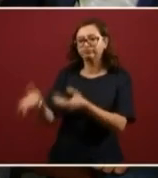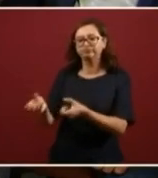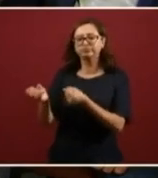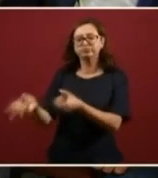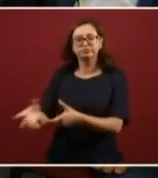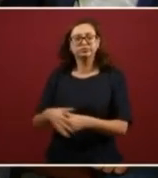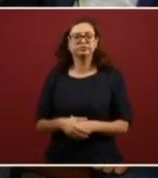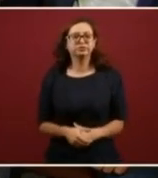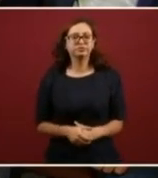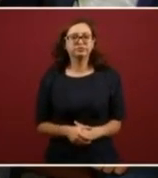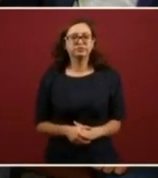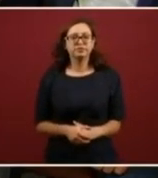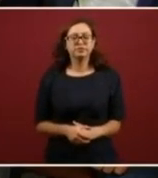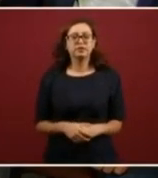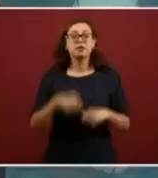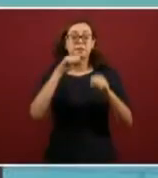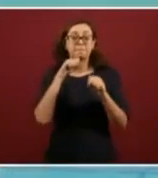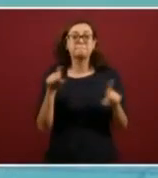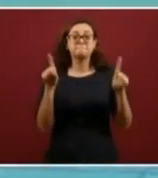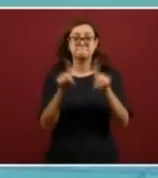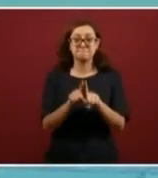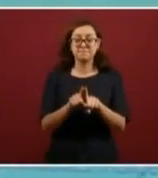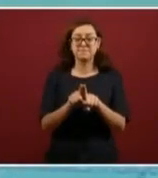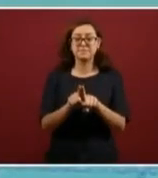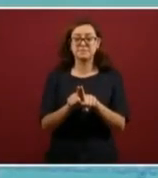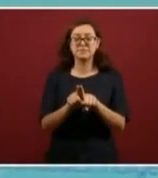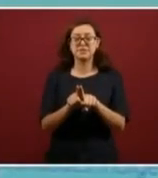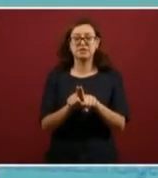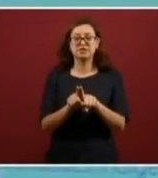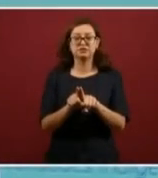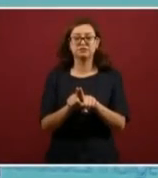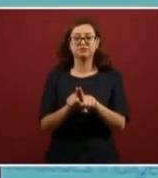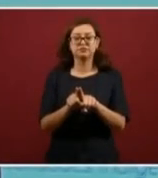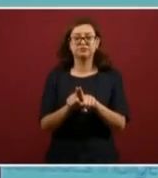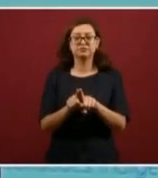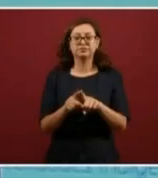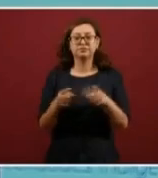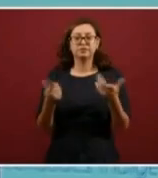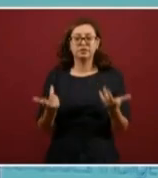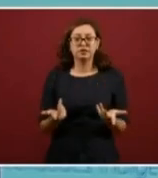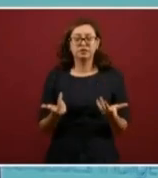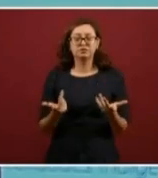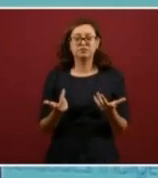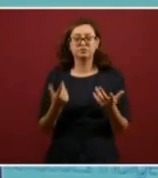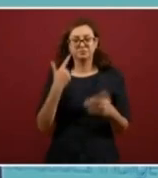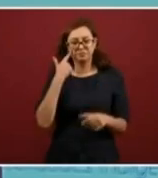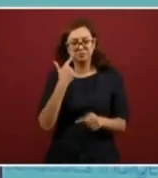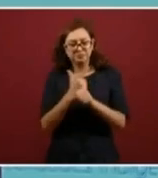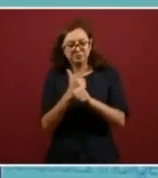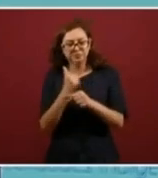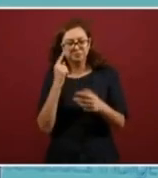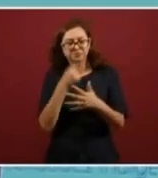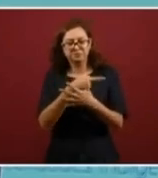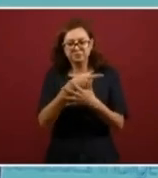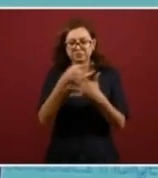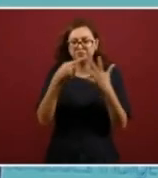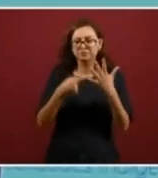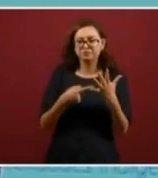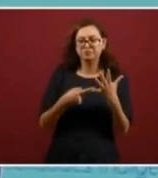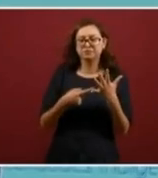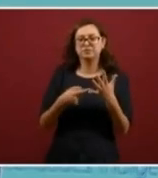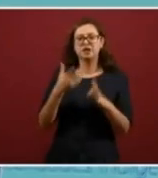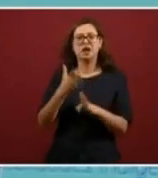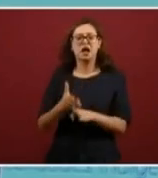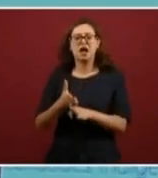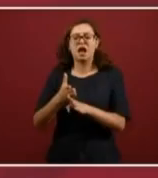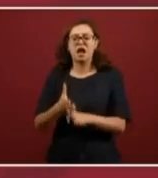También, para terminar sobre las observaciones, no se incluía